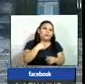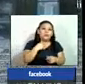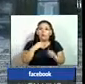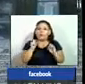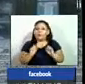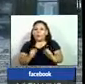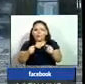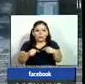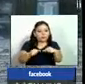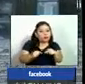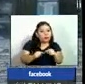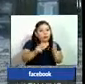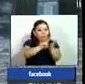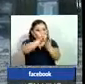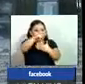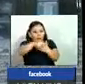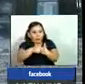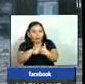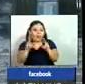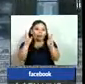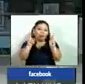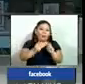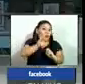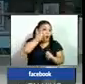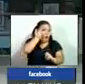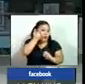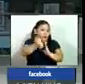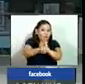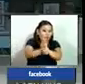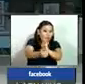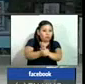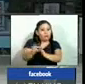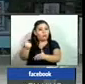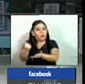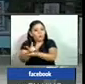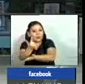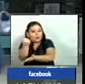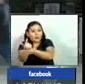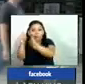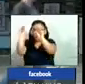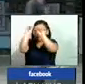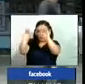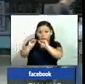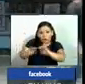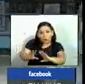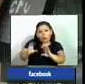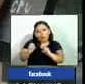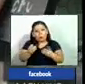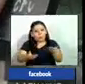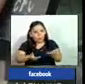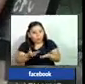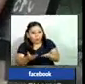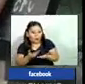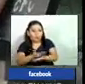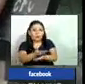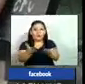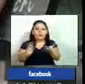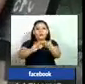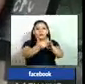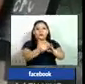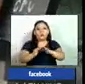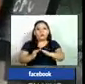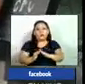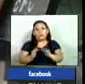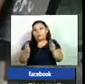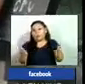la continuidad de diferentes programas como jóvenes talento la universidad en línea y los servicios básicos ofertados a la comunidad estudiantil